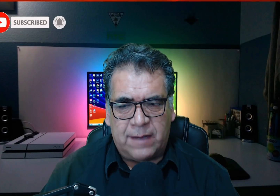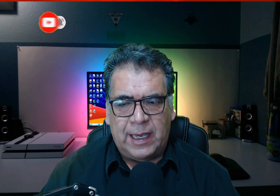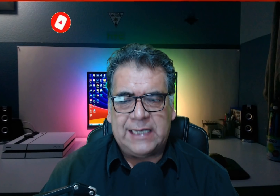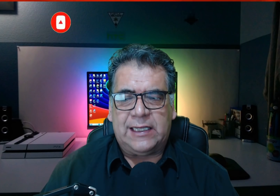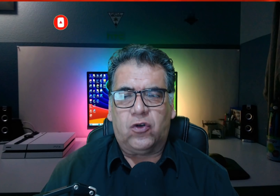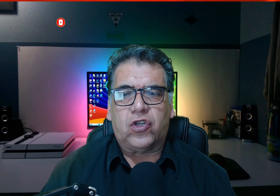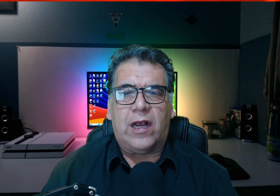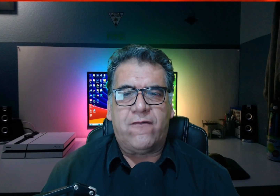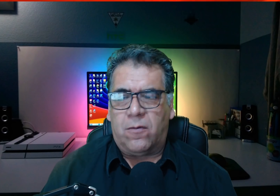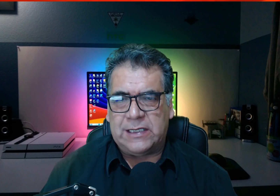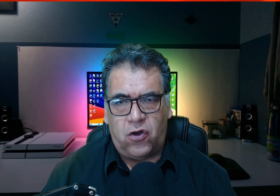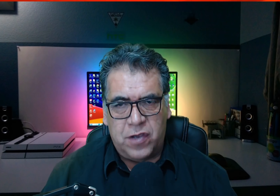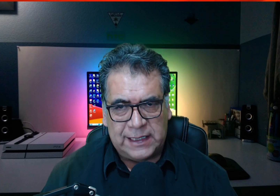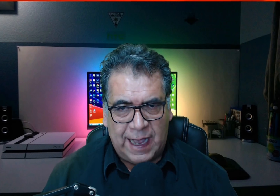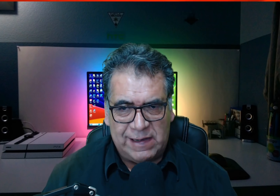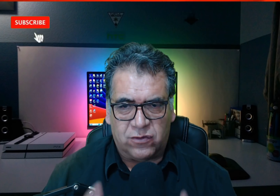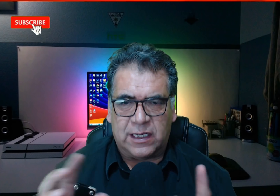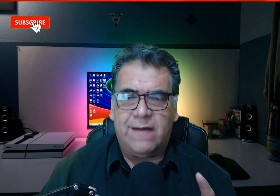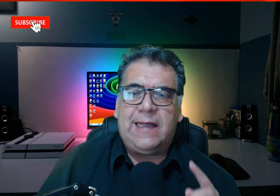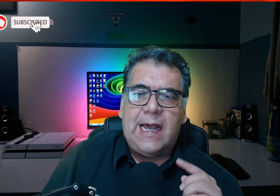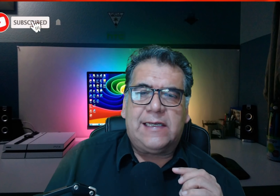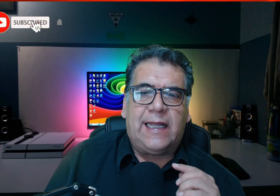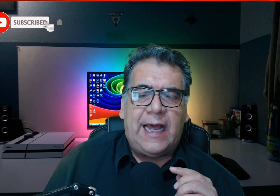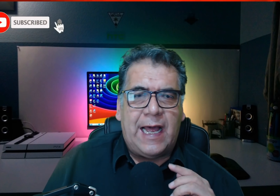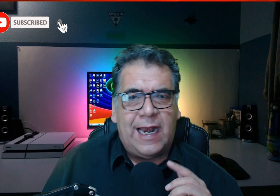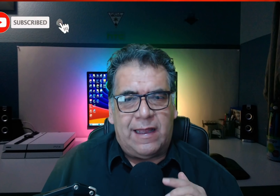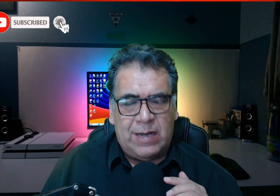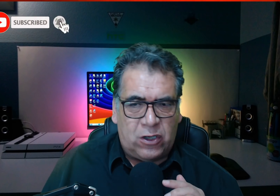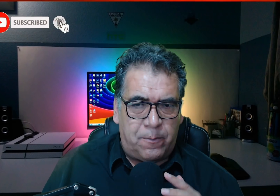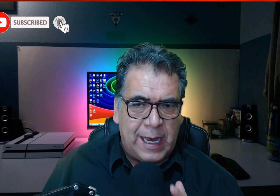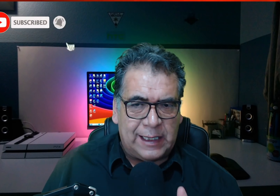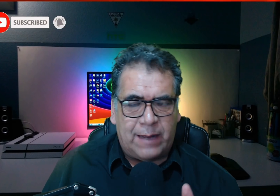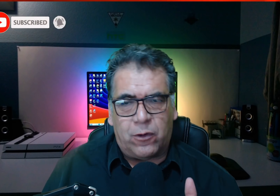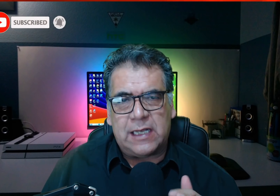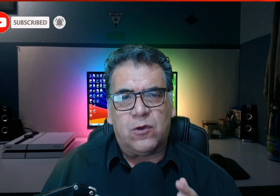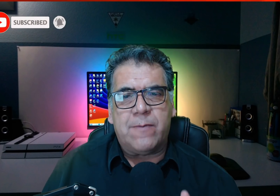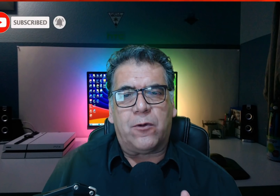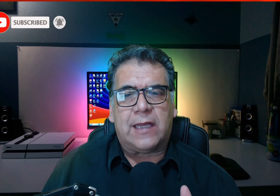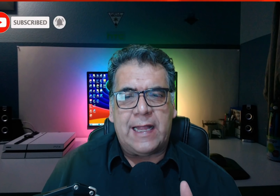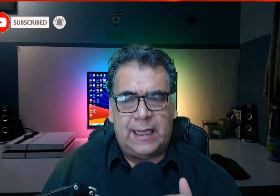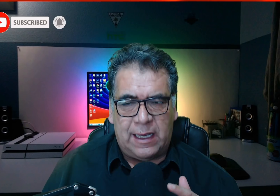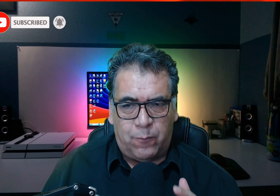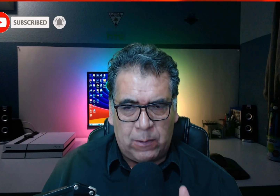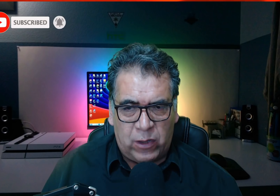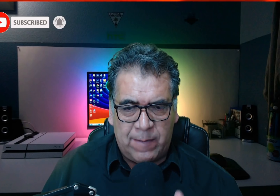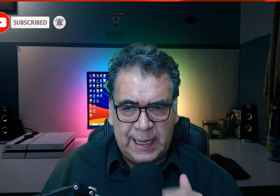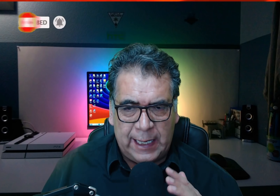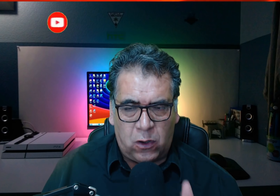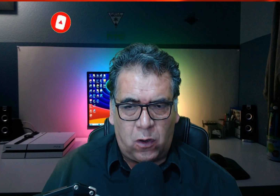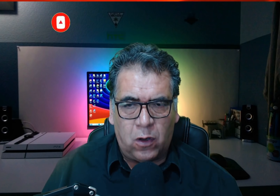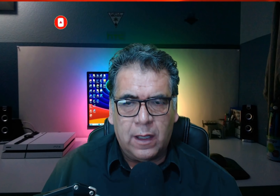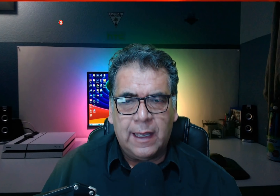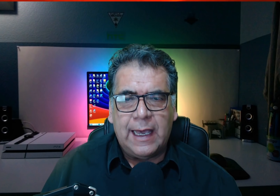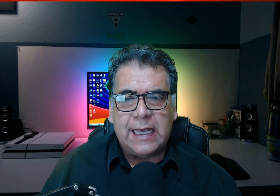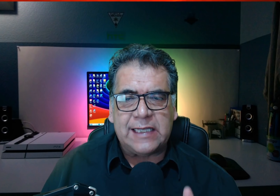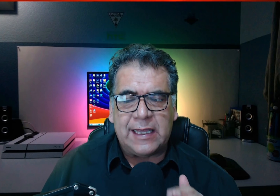Amigos y amigas, si te gustó la información, ya sabes, suscríbete a este canal, además compártela porque es muy importante que el pueblo de